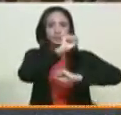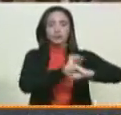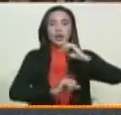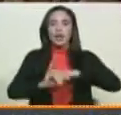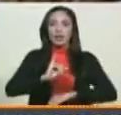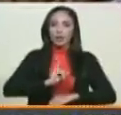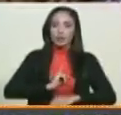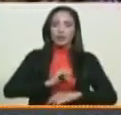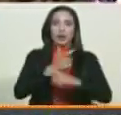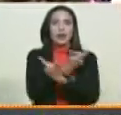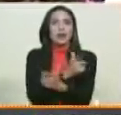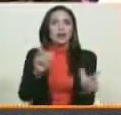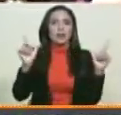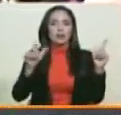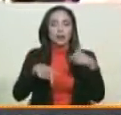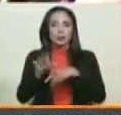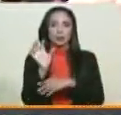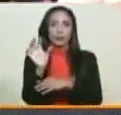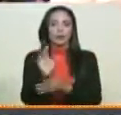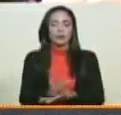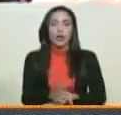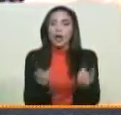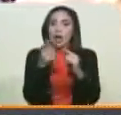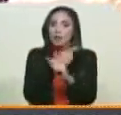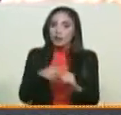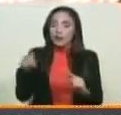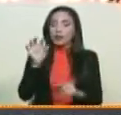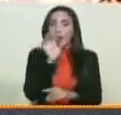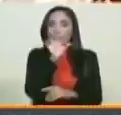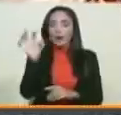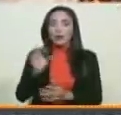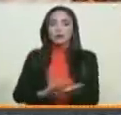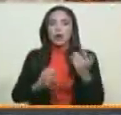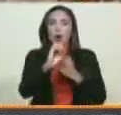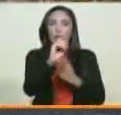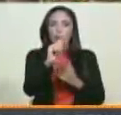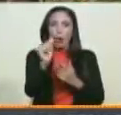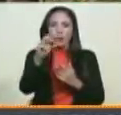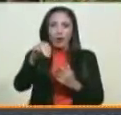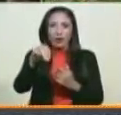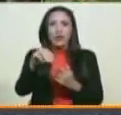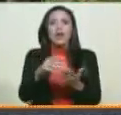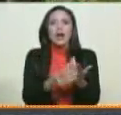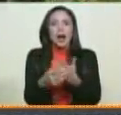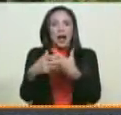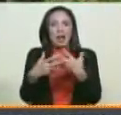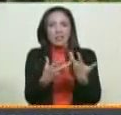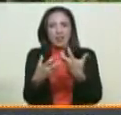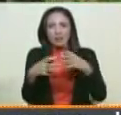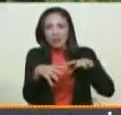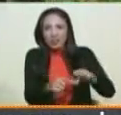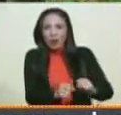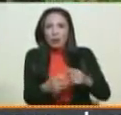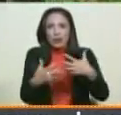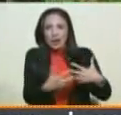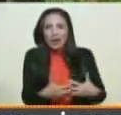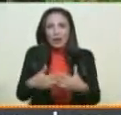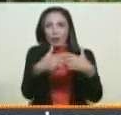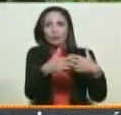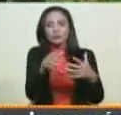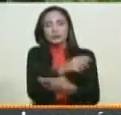de forma digna frente a los países de la OTAN y del imperialismo que pretenden apropiarse y